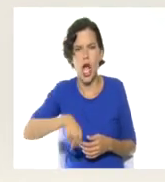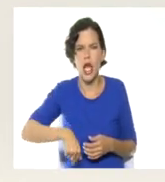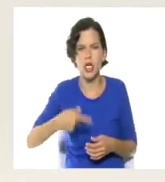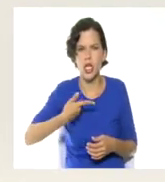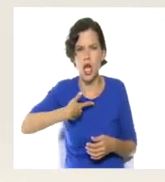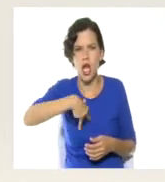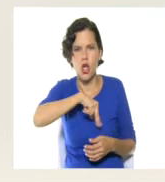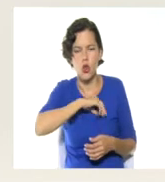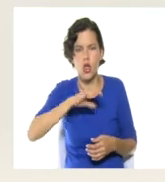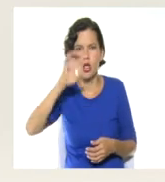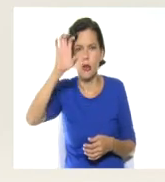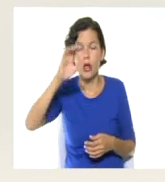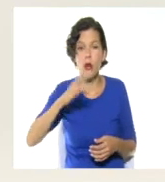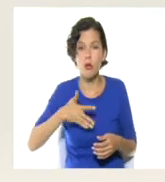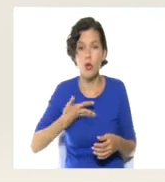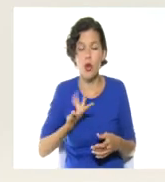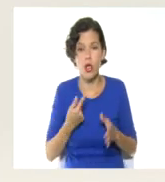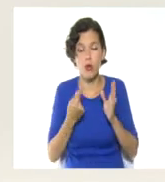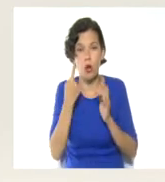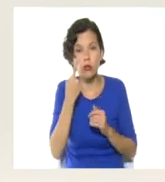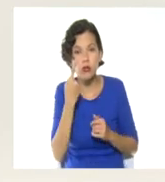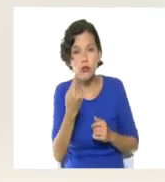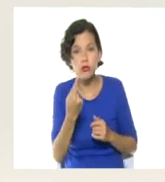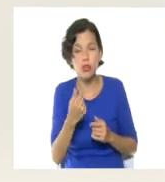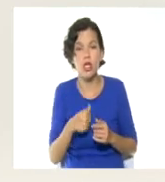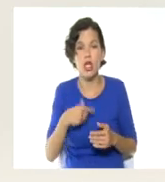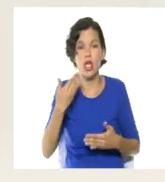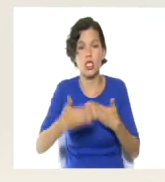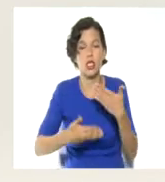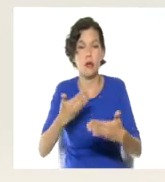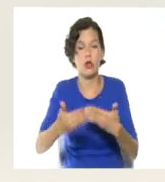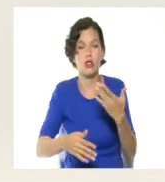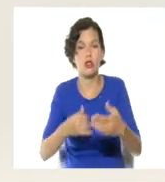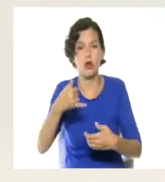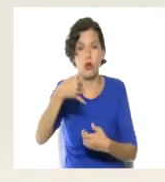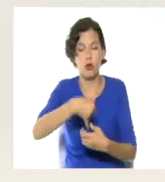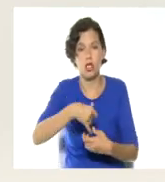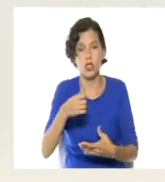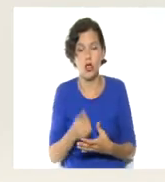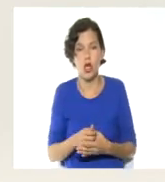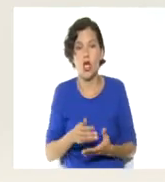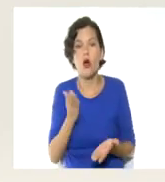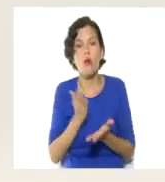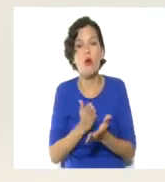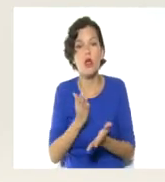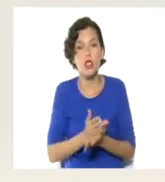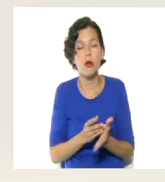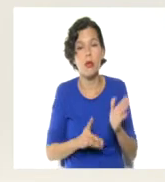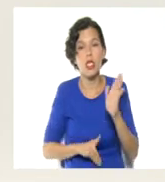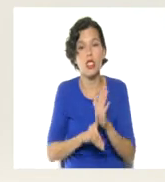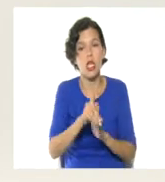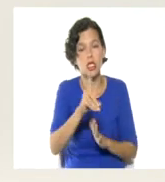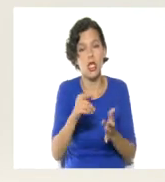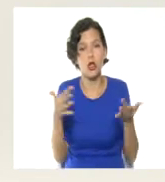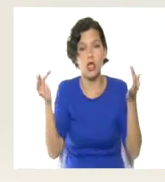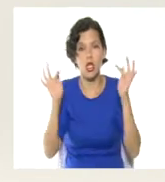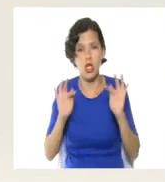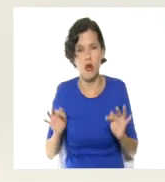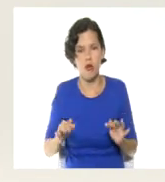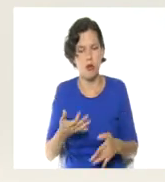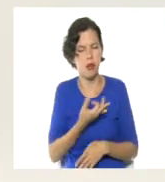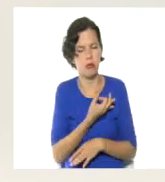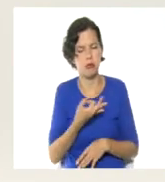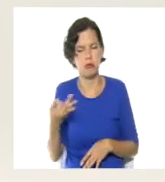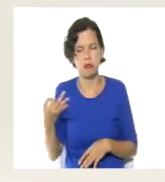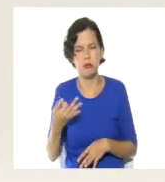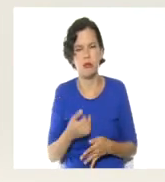nuestro país, pudimos observar ese proceso electoral, que como siempre se desarrolla de manera